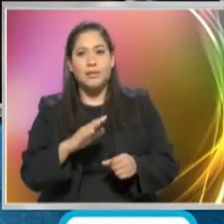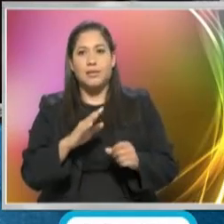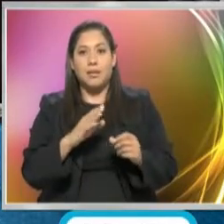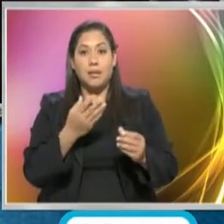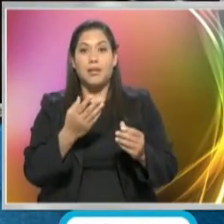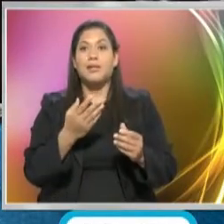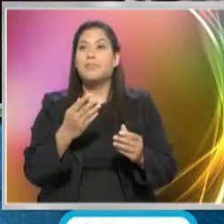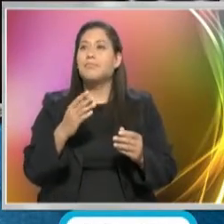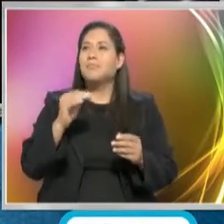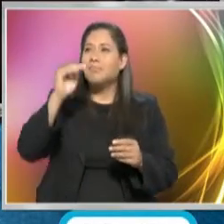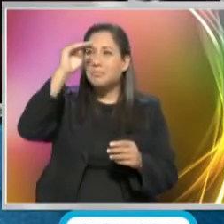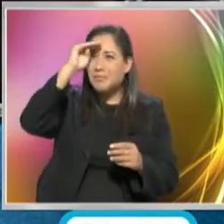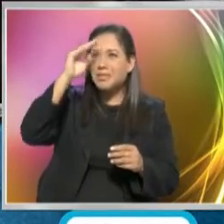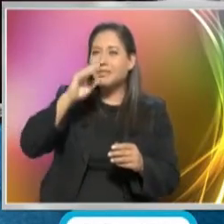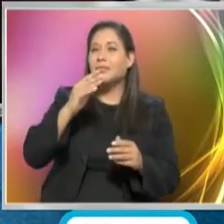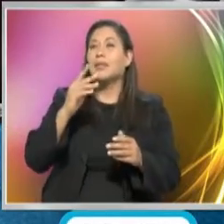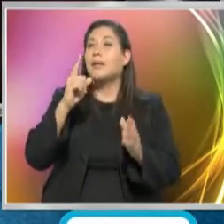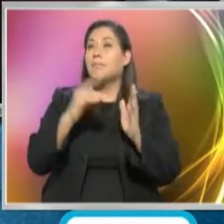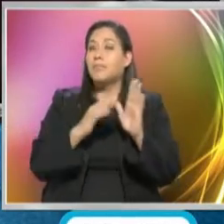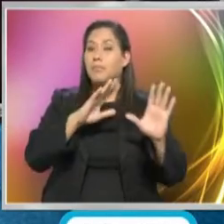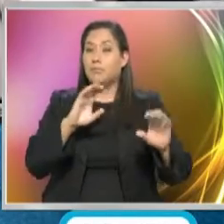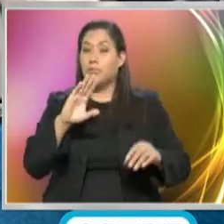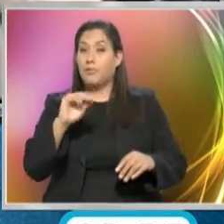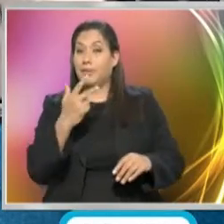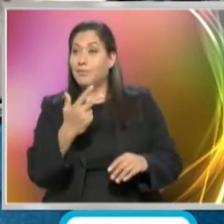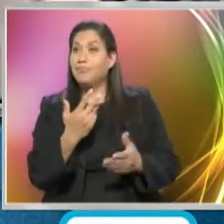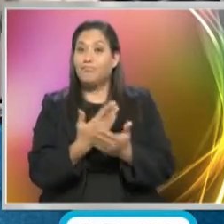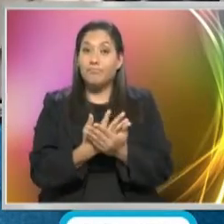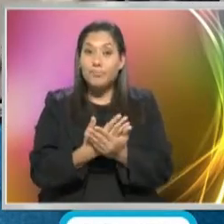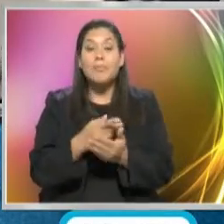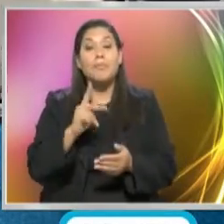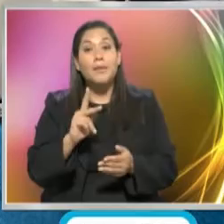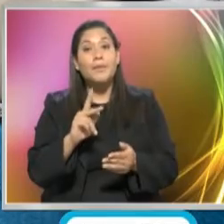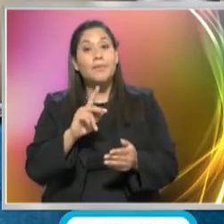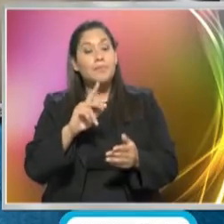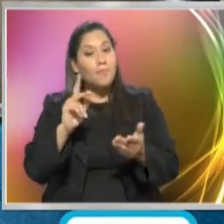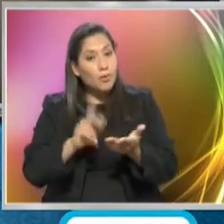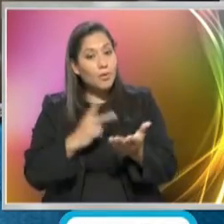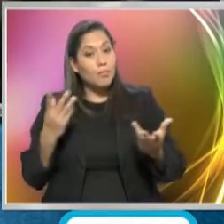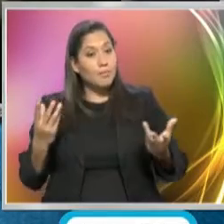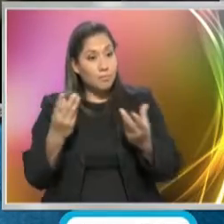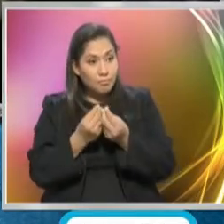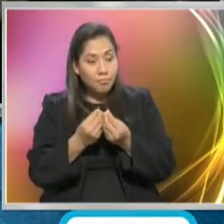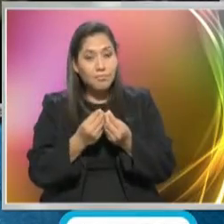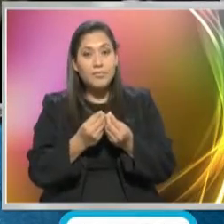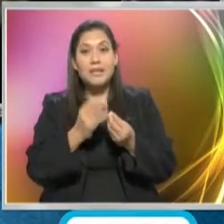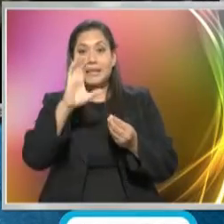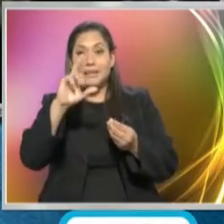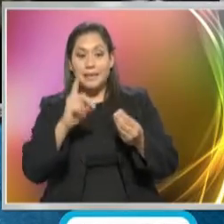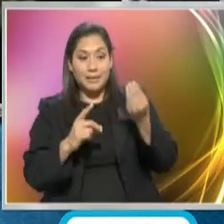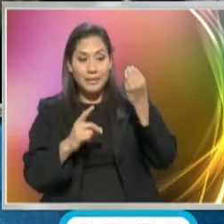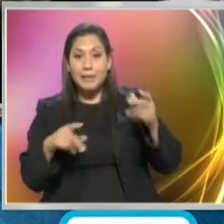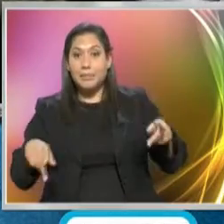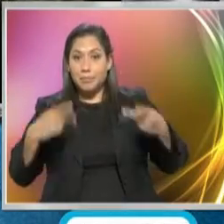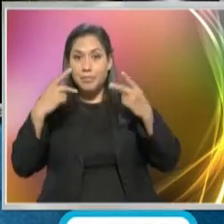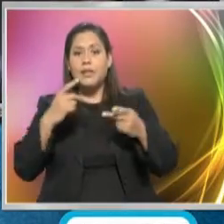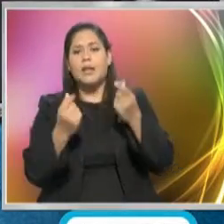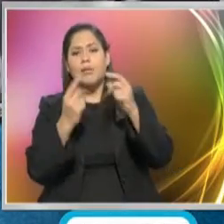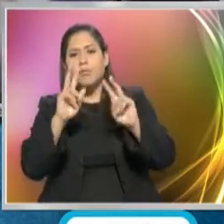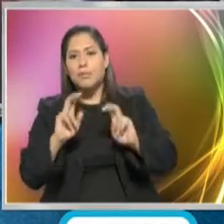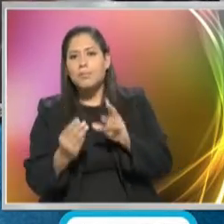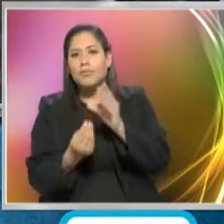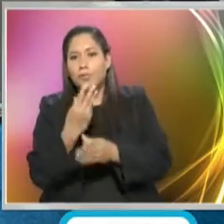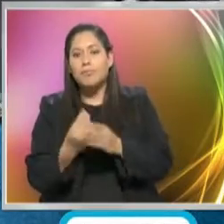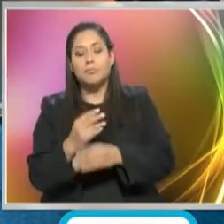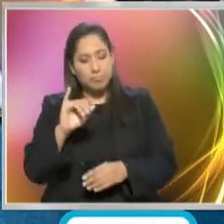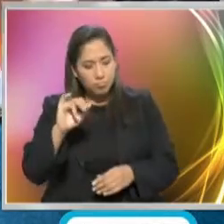tan esperado como lo había sido en 1998, pero se volvieron a juntar y habían sacado creo que un disco y algunos temas inéditos, ¿no?